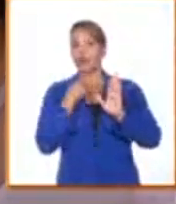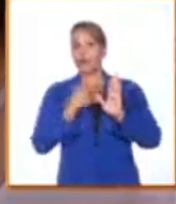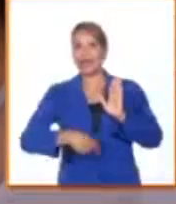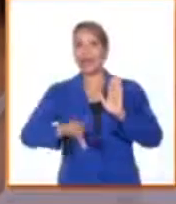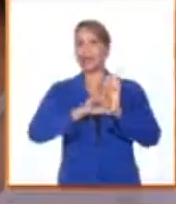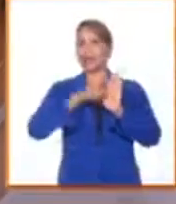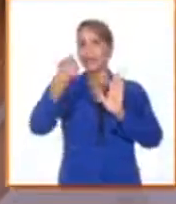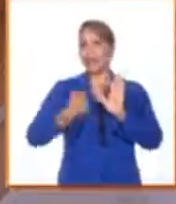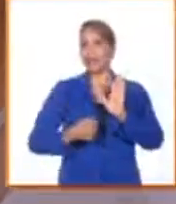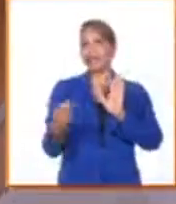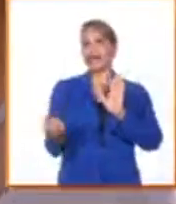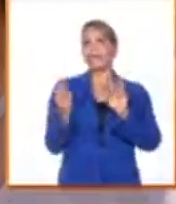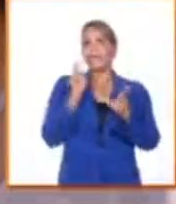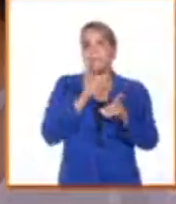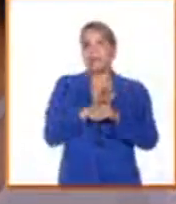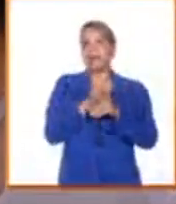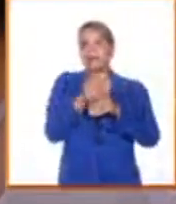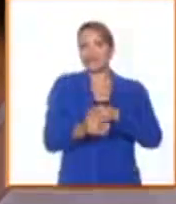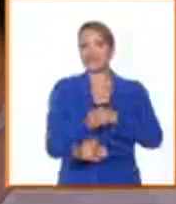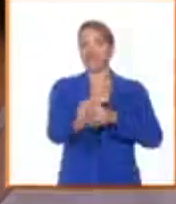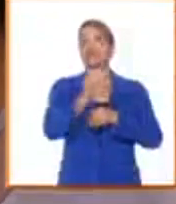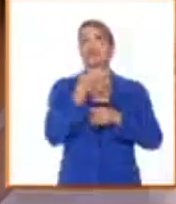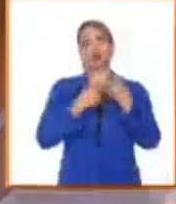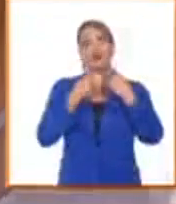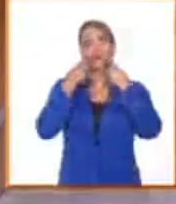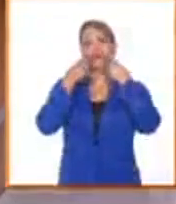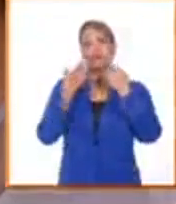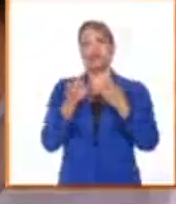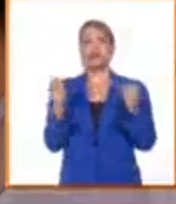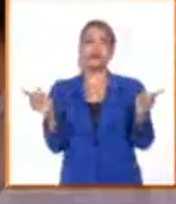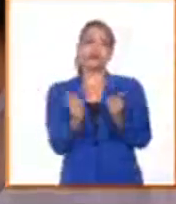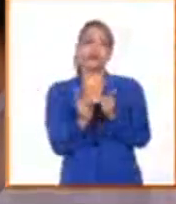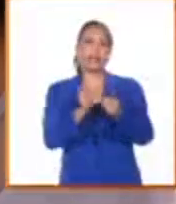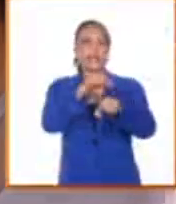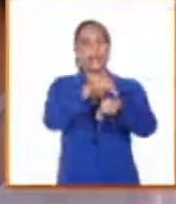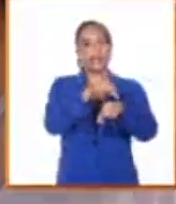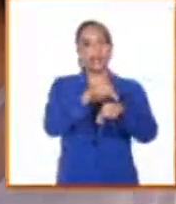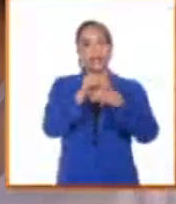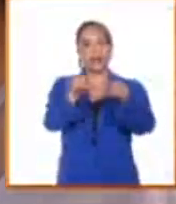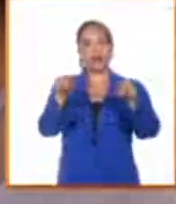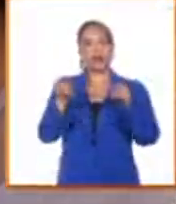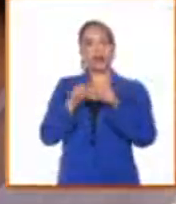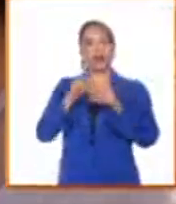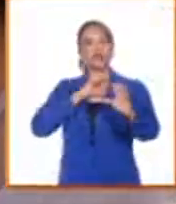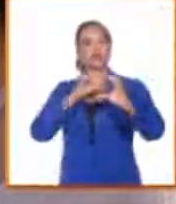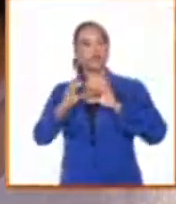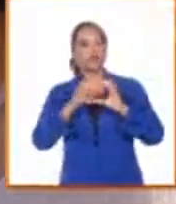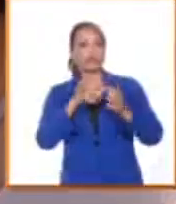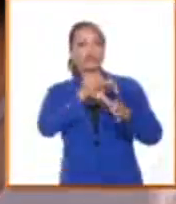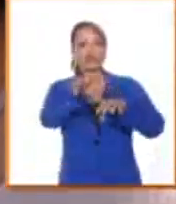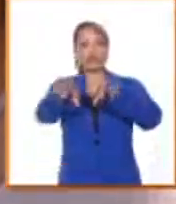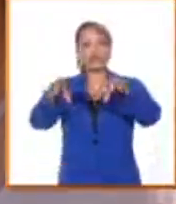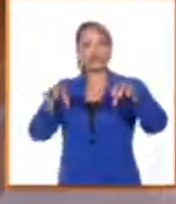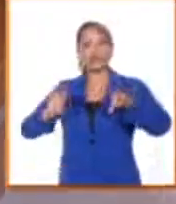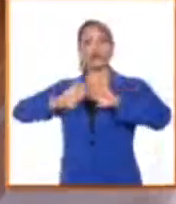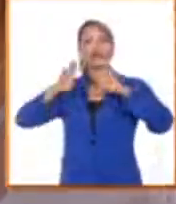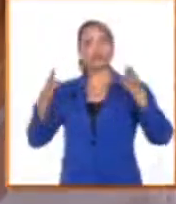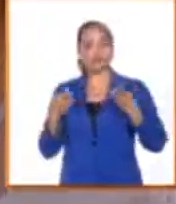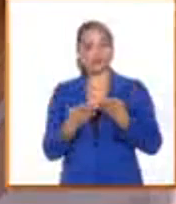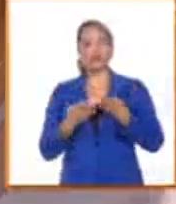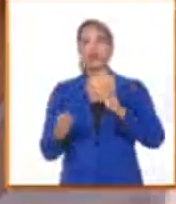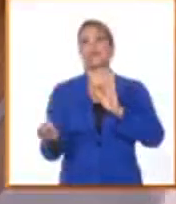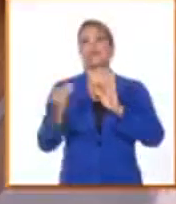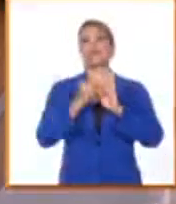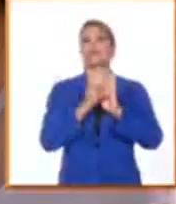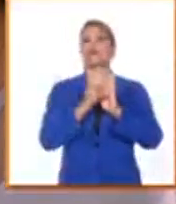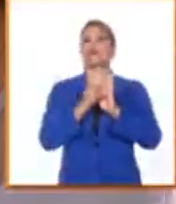se implementen, es vital para que acortemos tiempo, para que las áreas de comunicación también implementen todo lo que